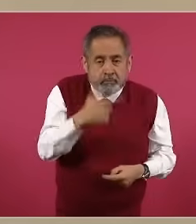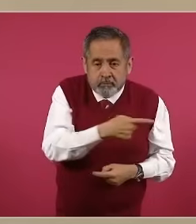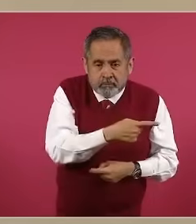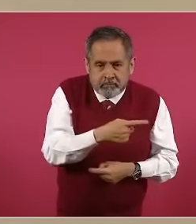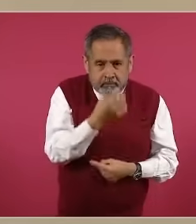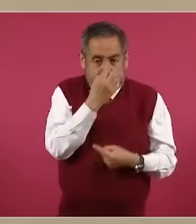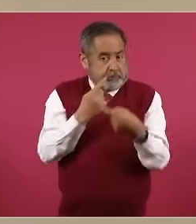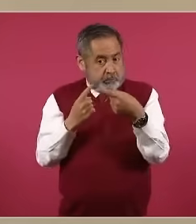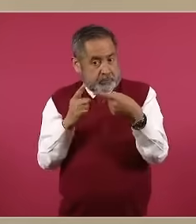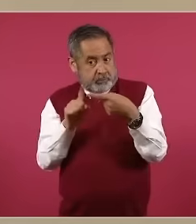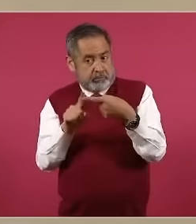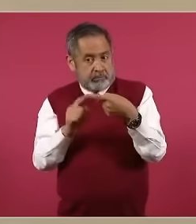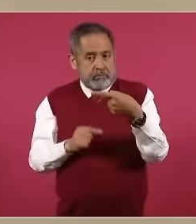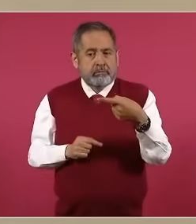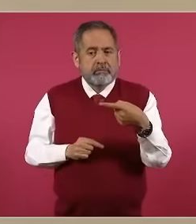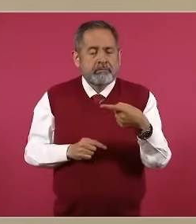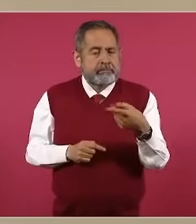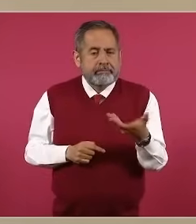cuestión,